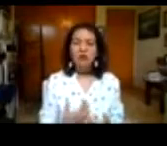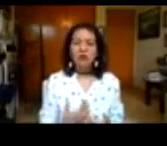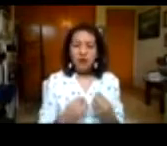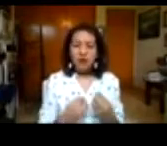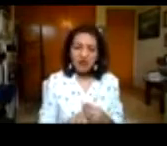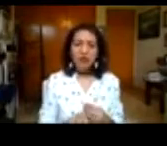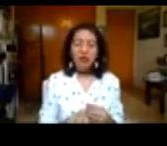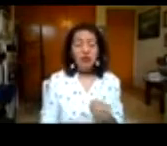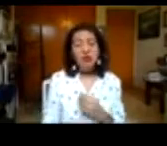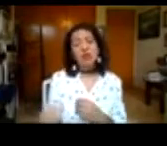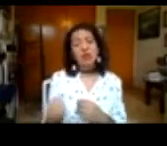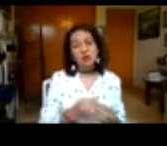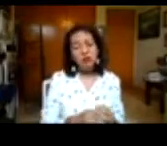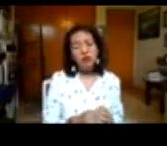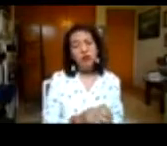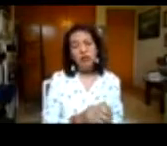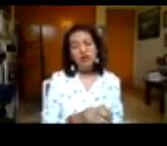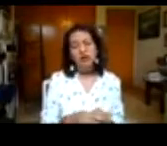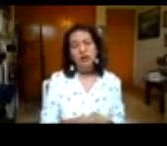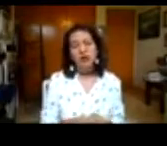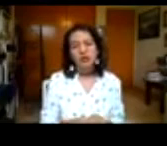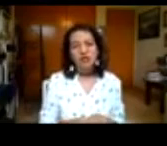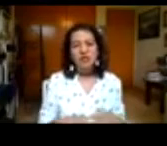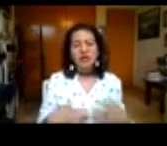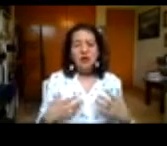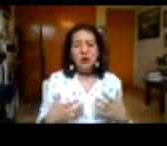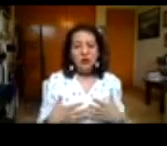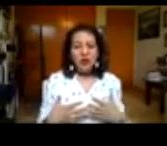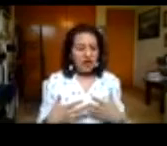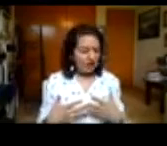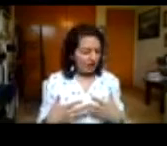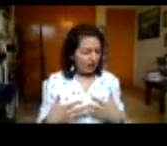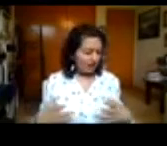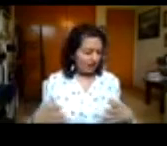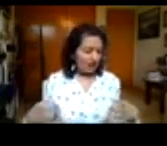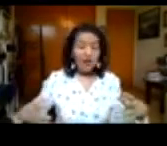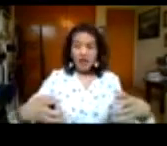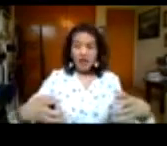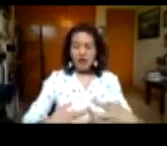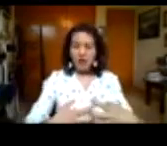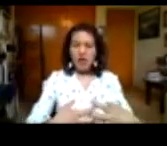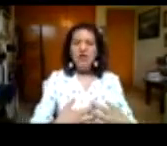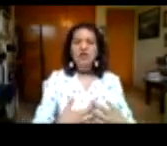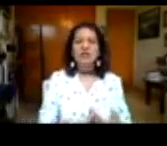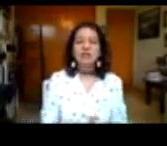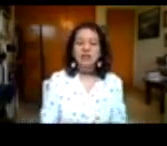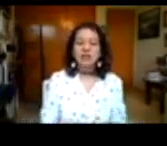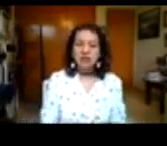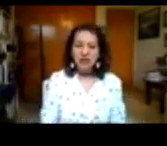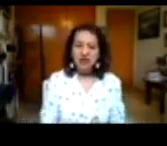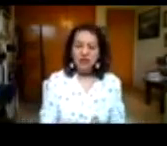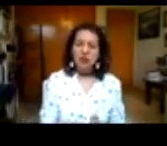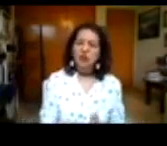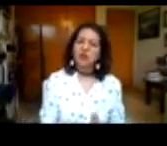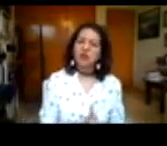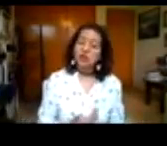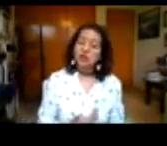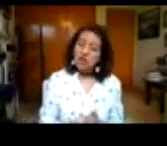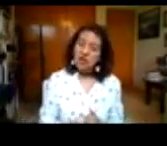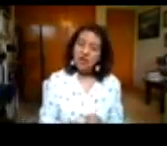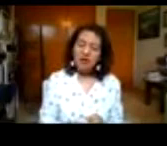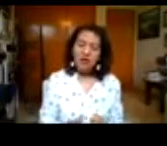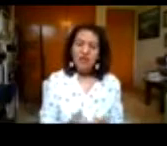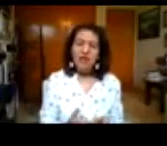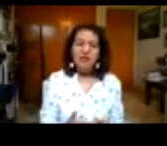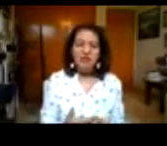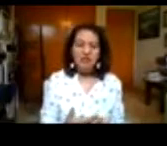acercamiento, de participación y de inclusión de las propuestas o de el arropar necesidades que las personas nos acerquen